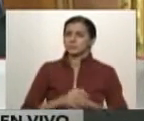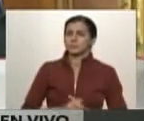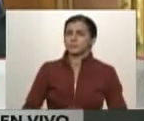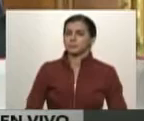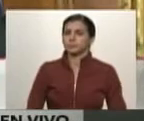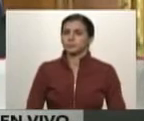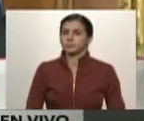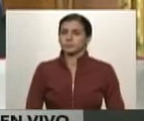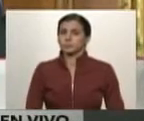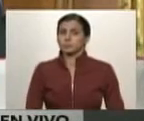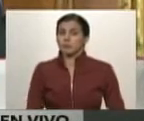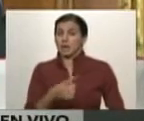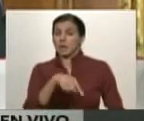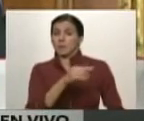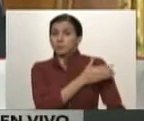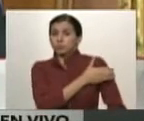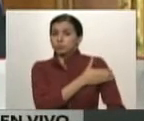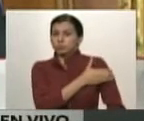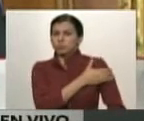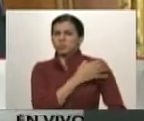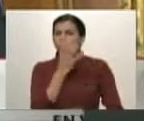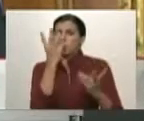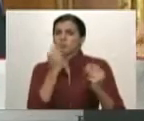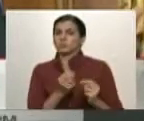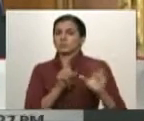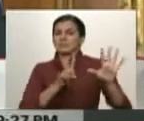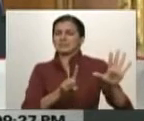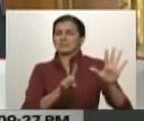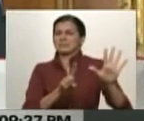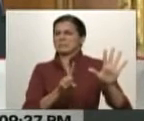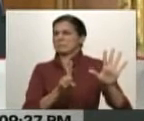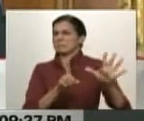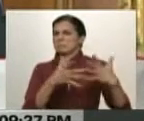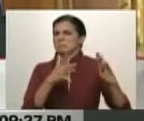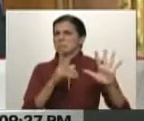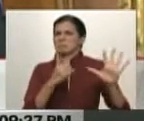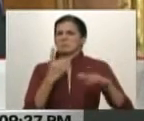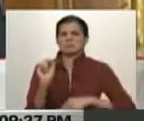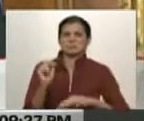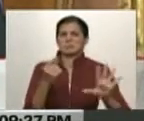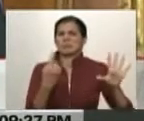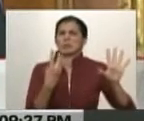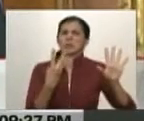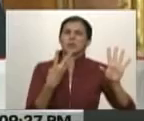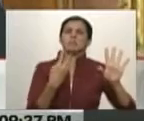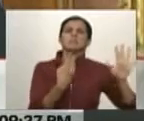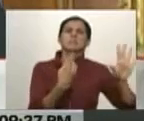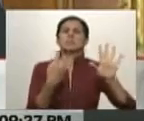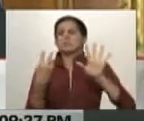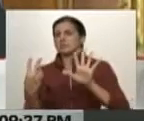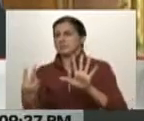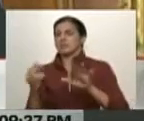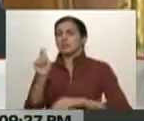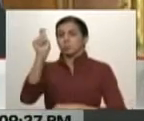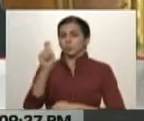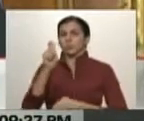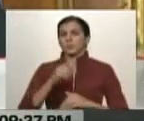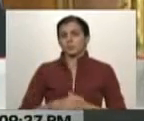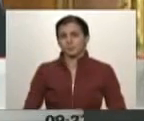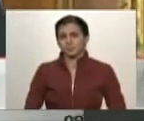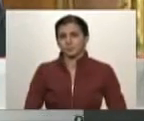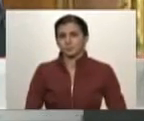ellos sacaron sesenta y pico 128 67 y button